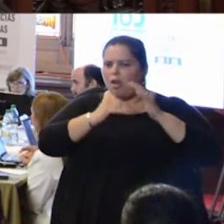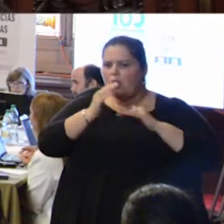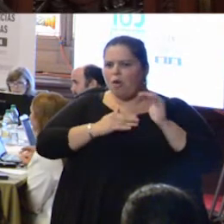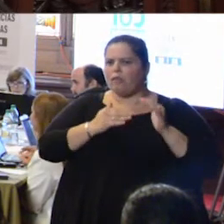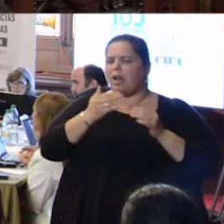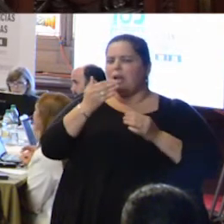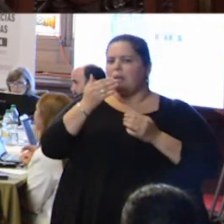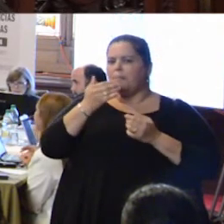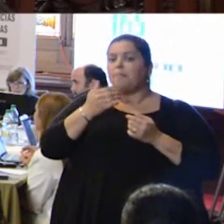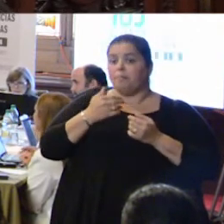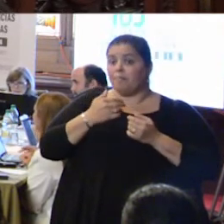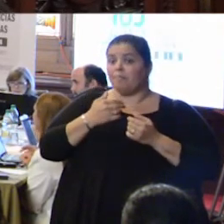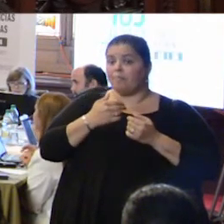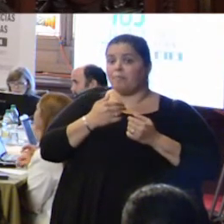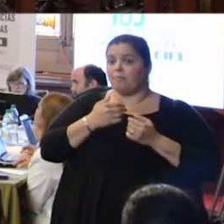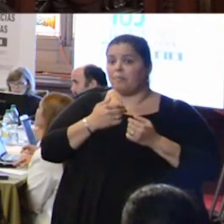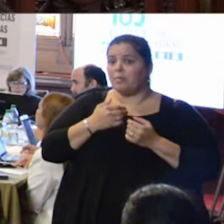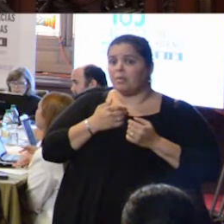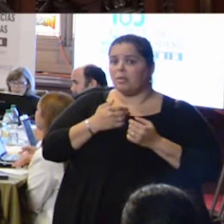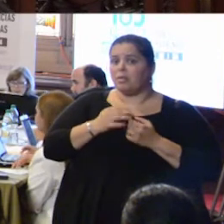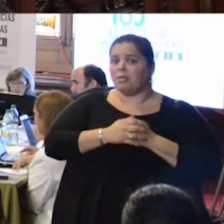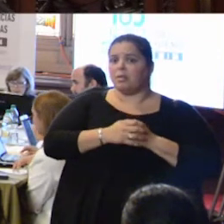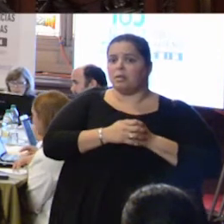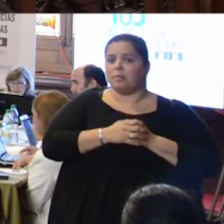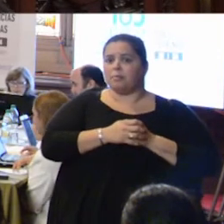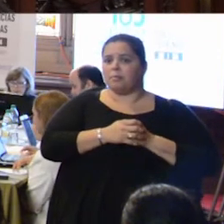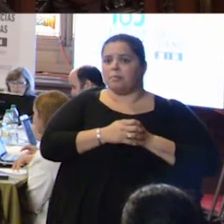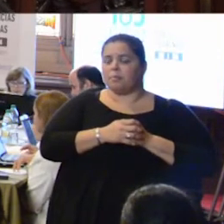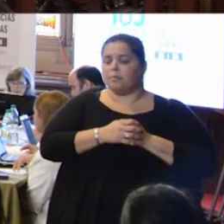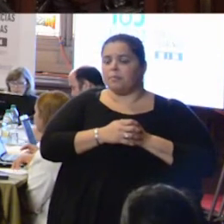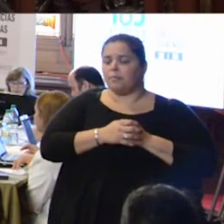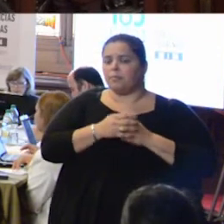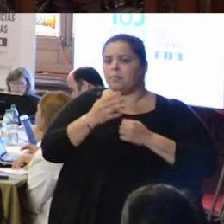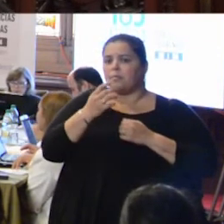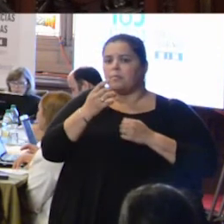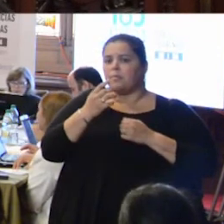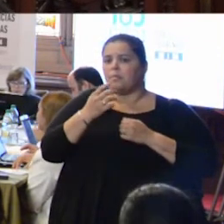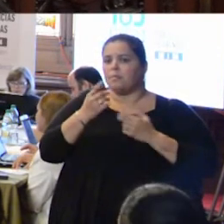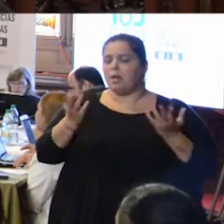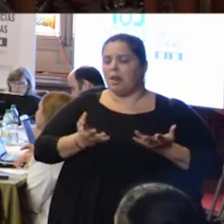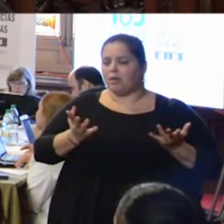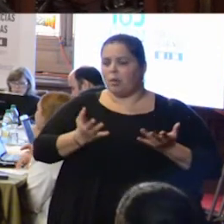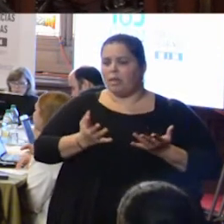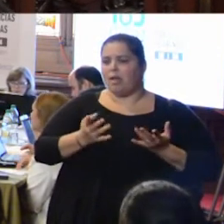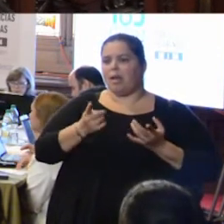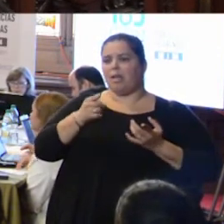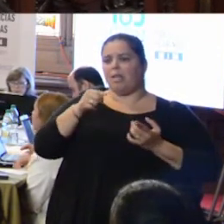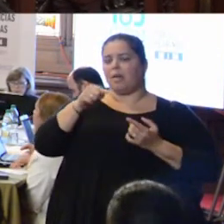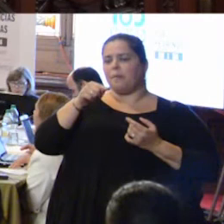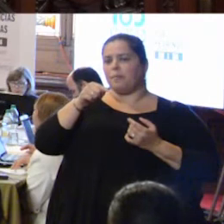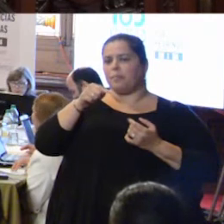Obras Públicas. En la actualidad, pues, la Dirección Regional de Bocas, del Ministerio de Ambiente en Bocas del